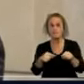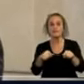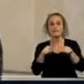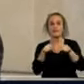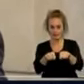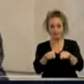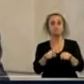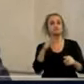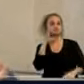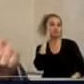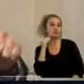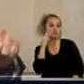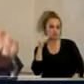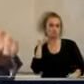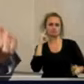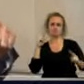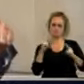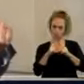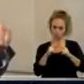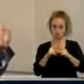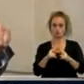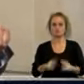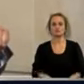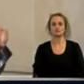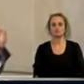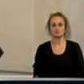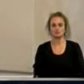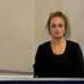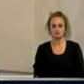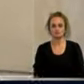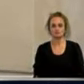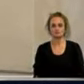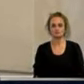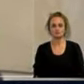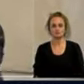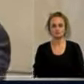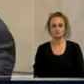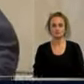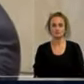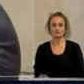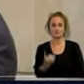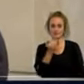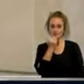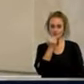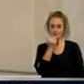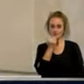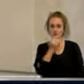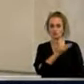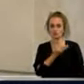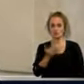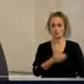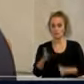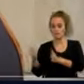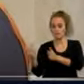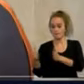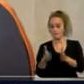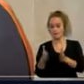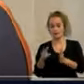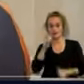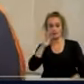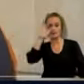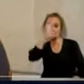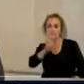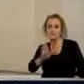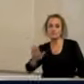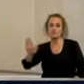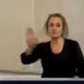pública Quiero ver solo a uno de esos cuadros que reposan en planeación nacional